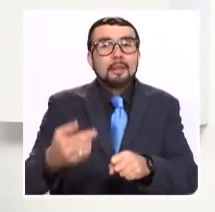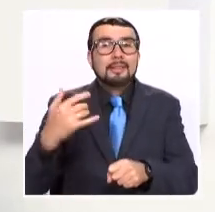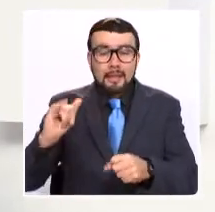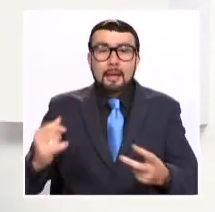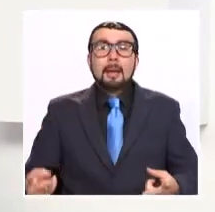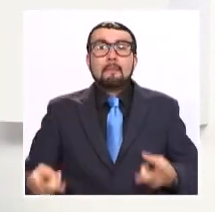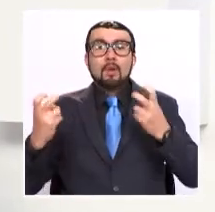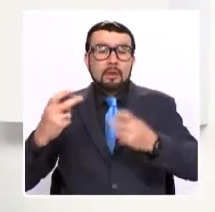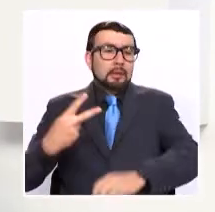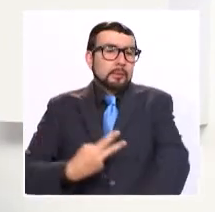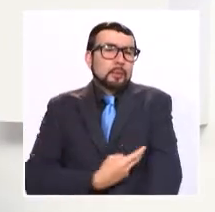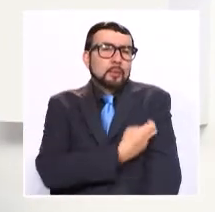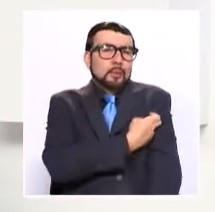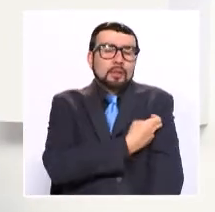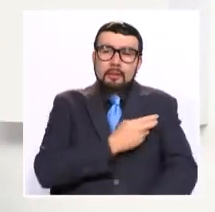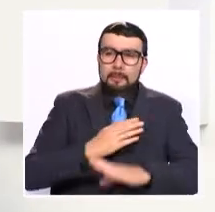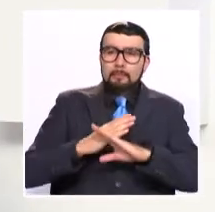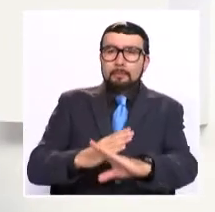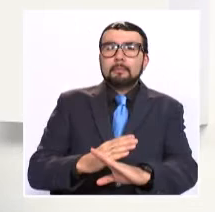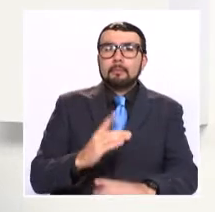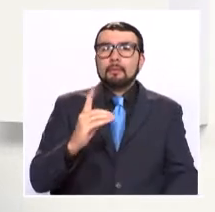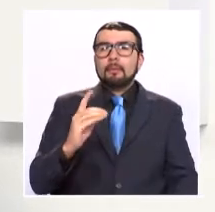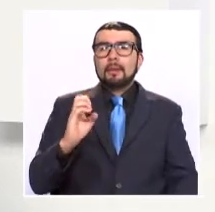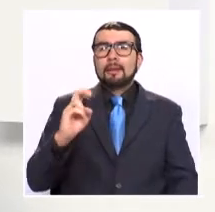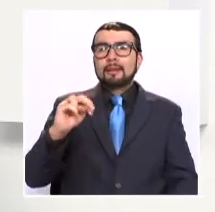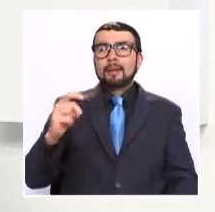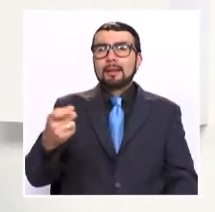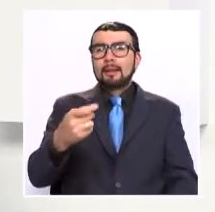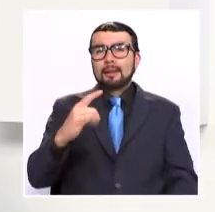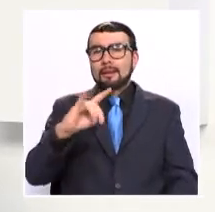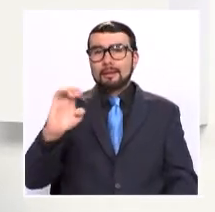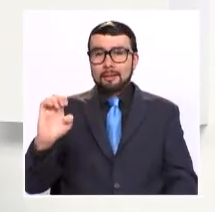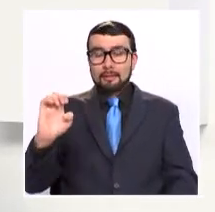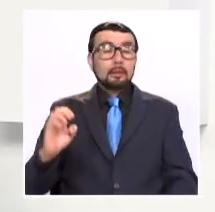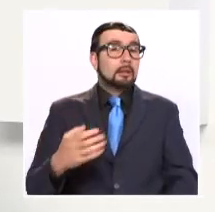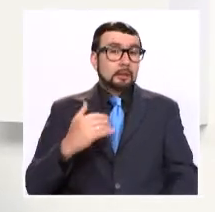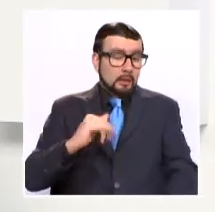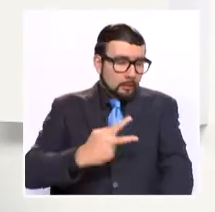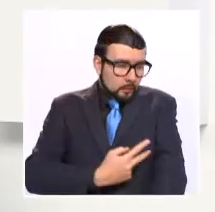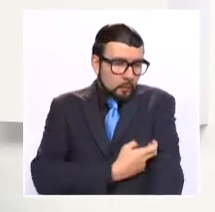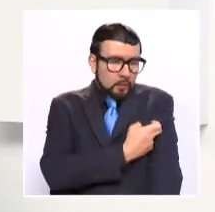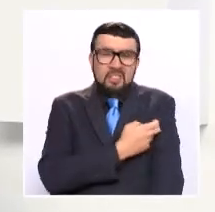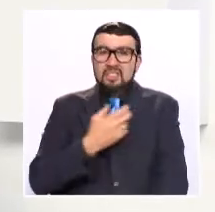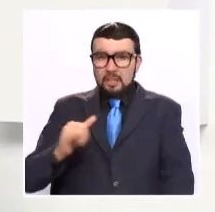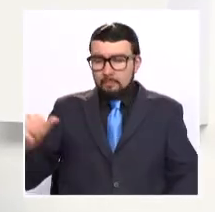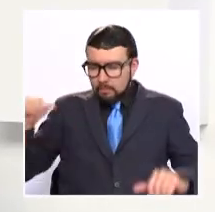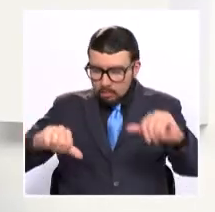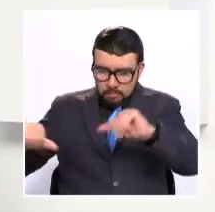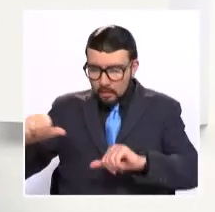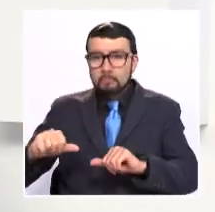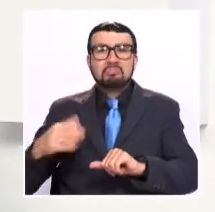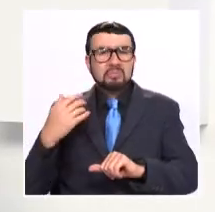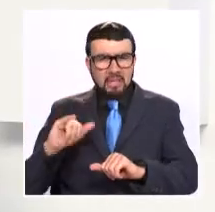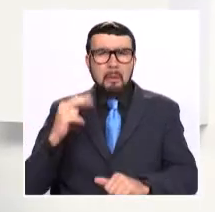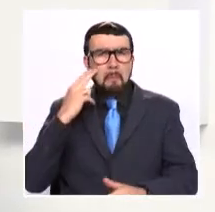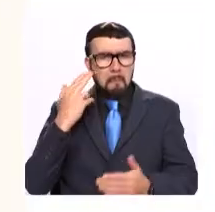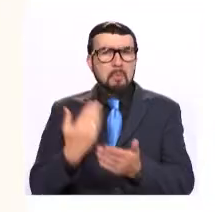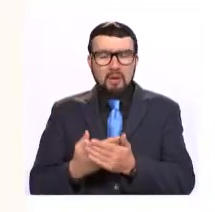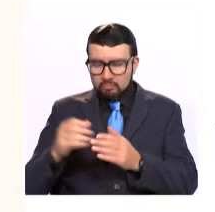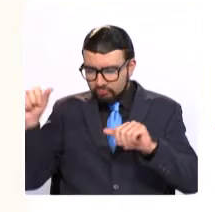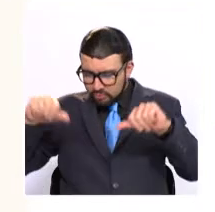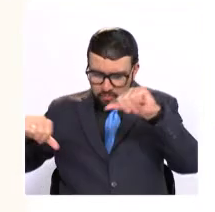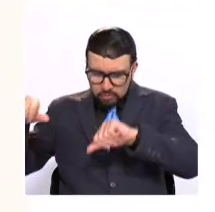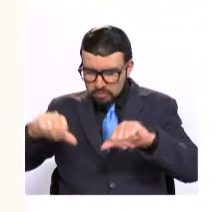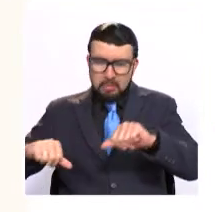dengue, para el virus del dengue. Ya la vacuna está elaborada, ya está aprobada y